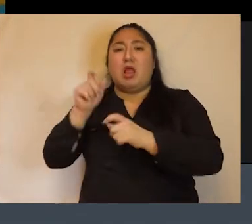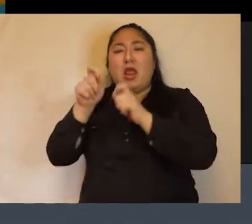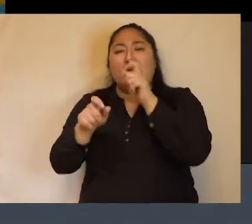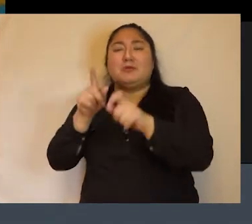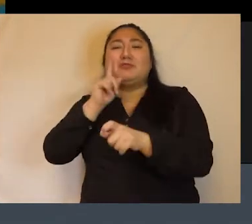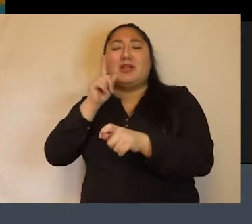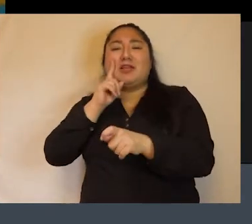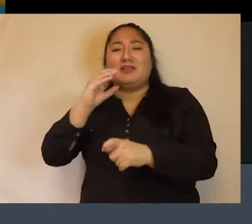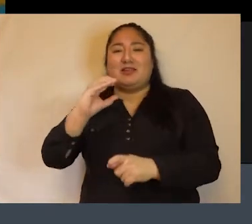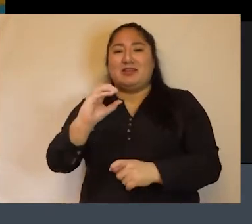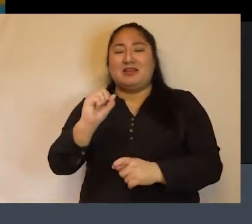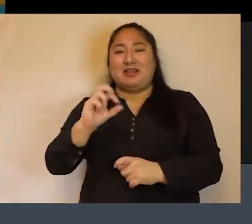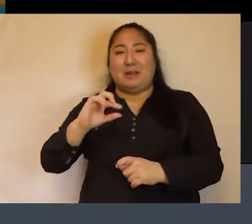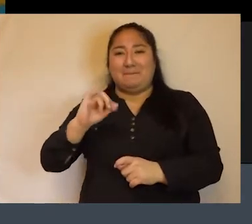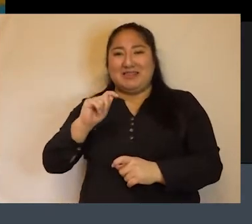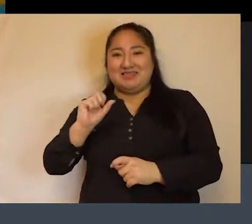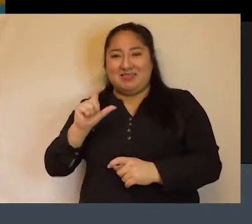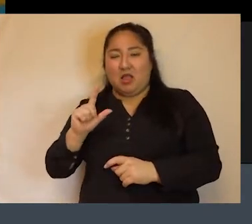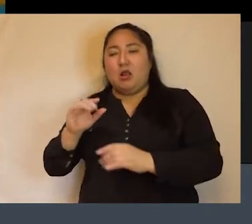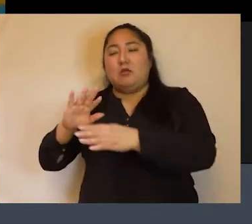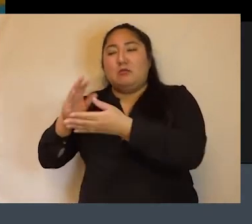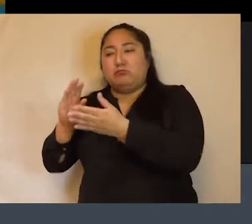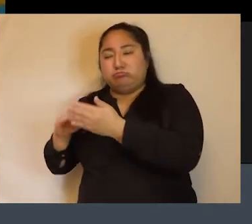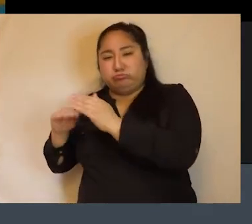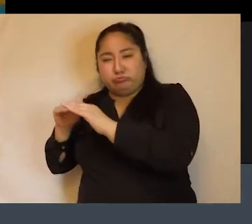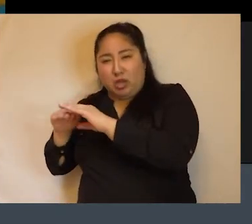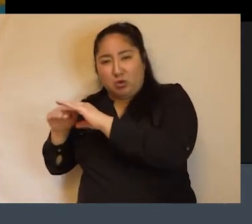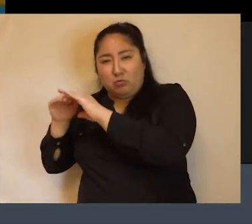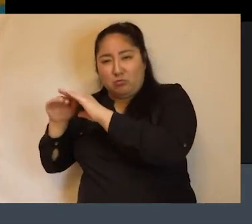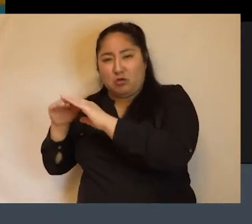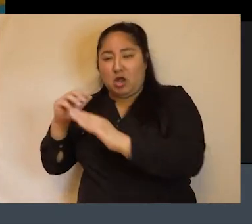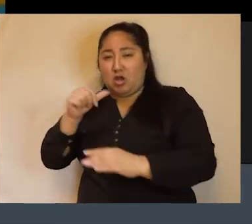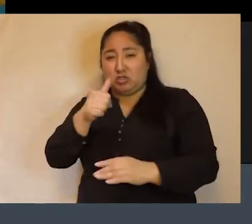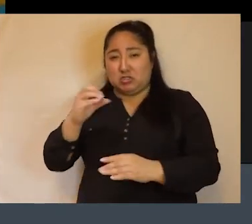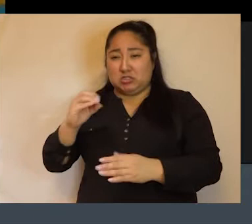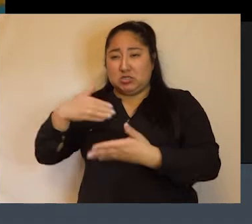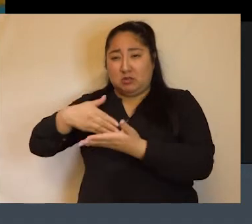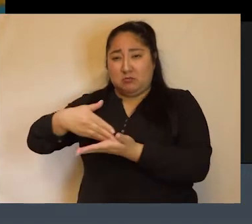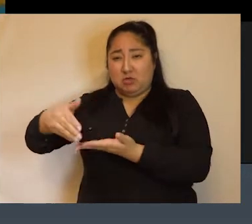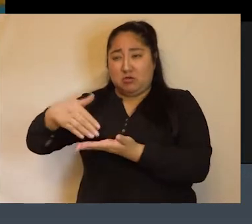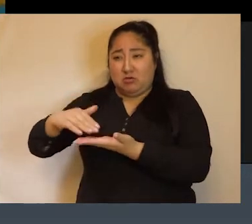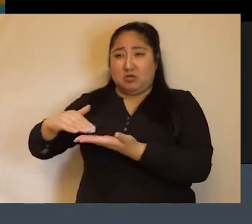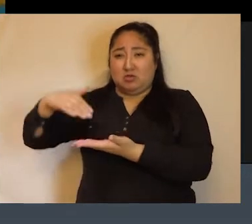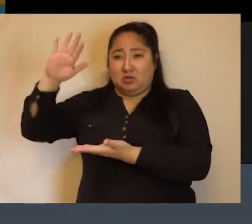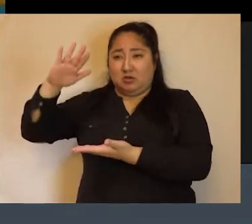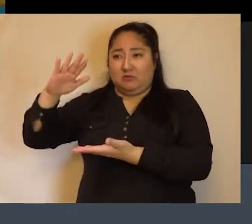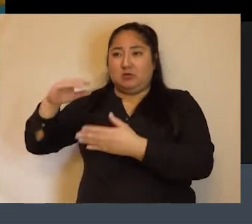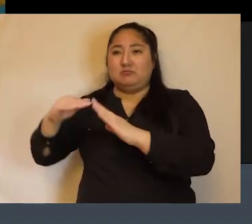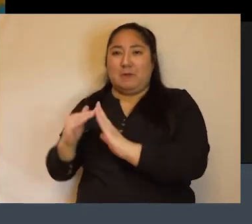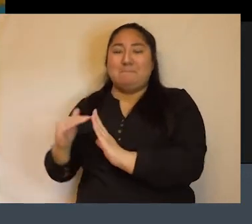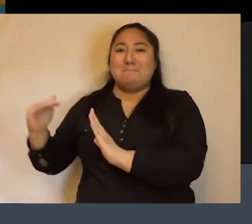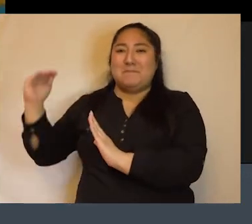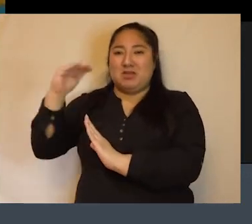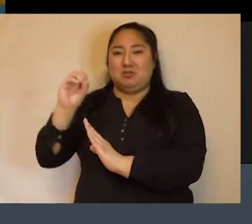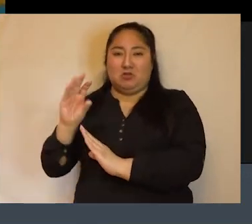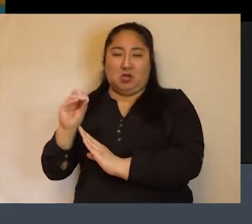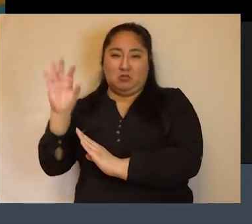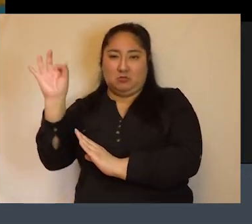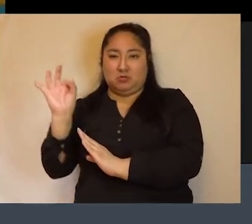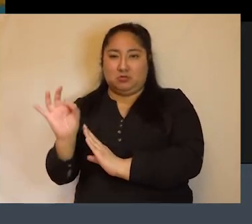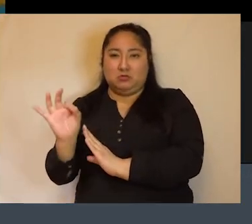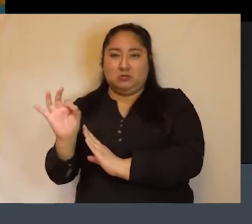capitales acumulados que estén en torno a los 60 millones hacia arriba, tienen un efecto de retiro que es menor al